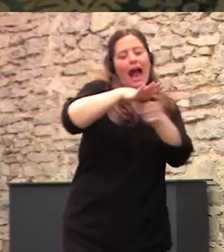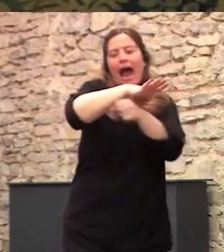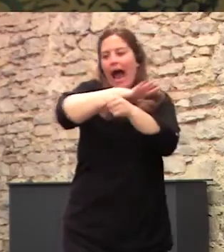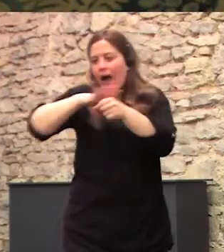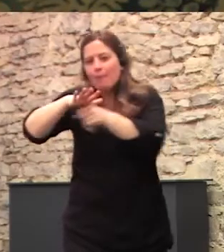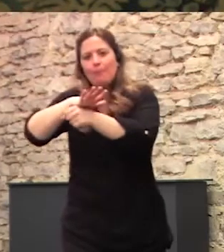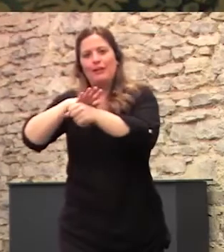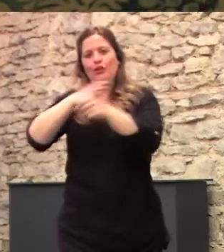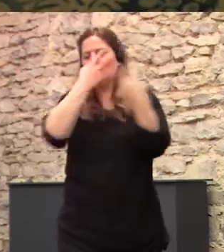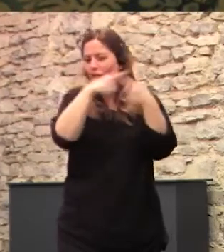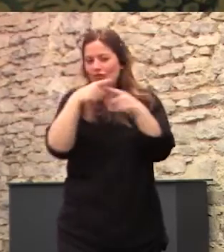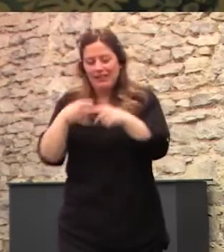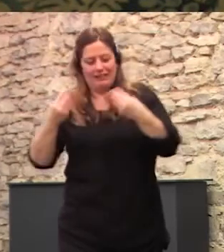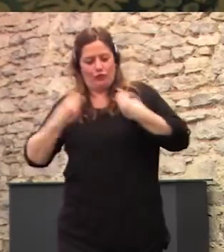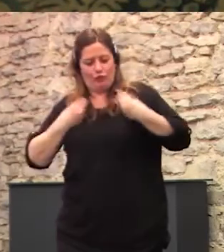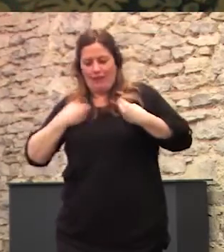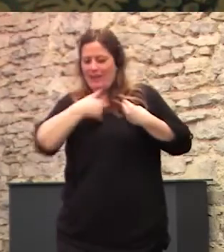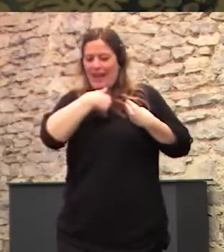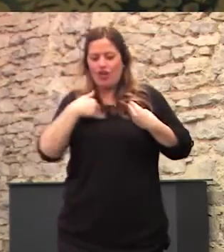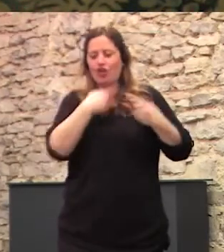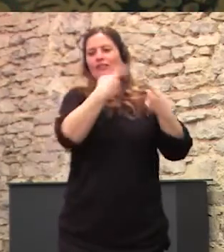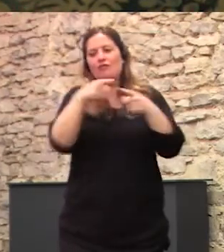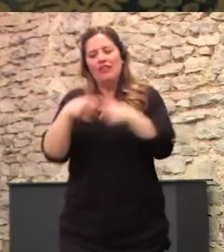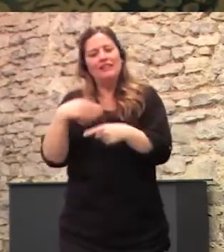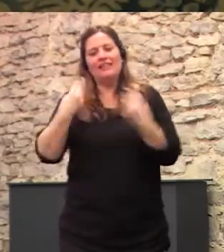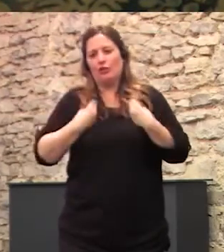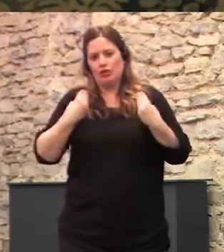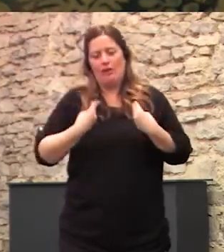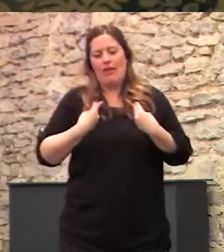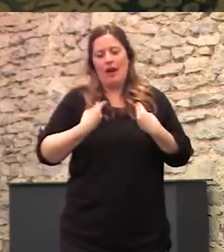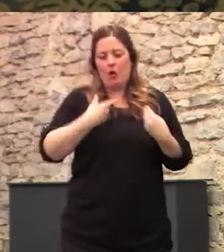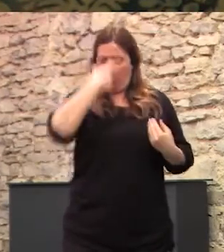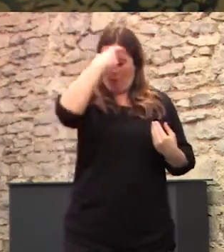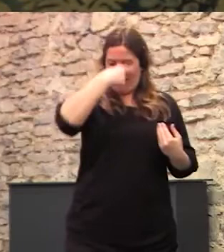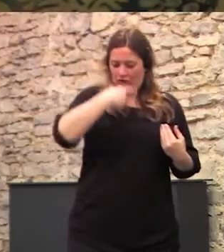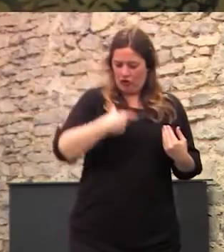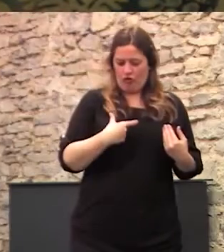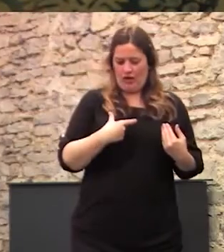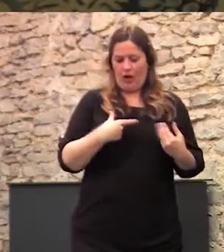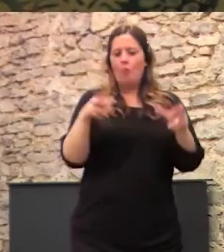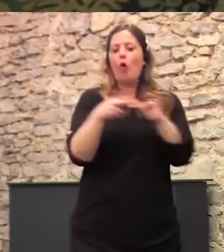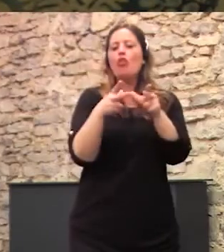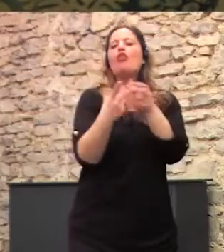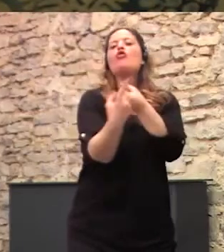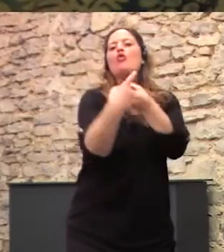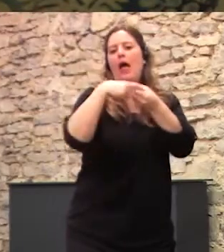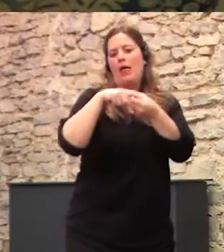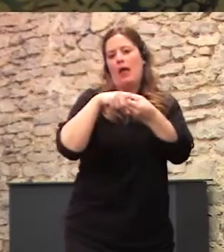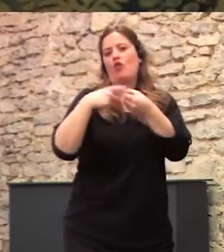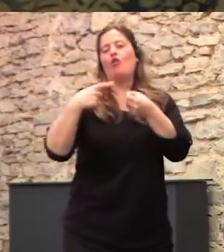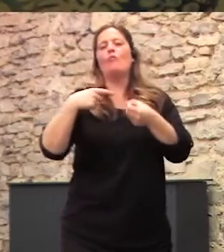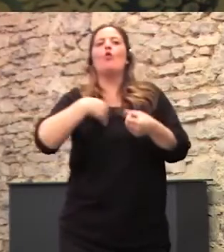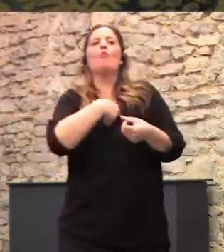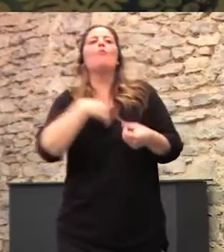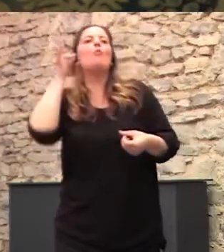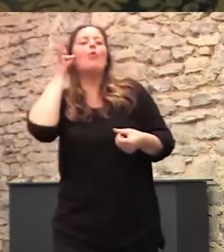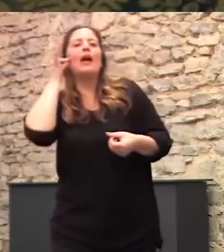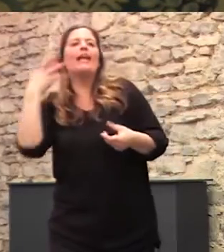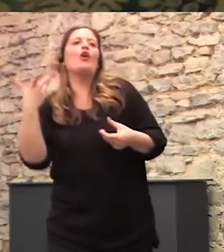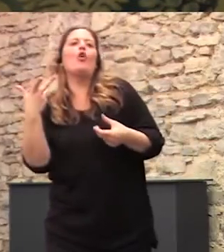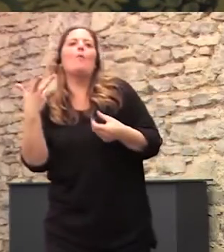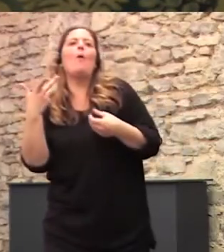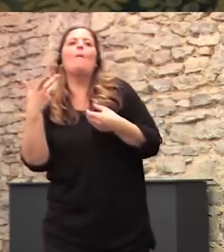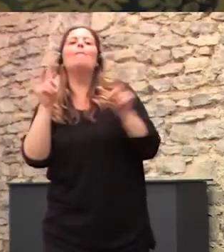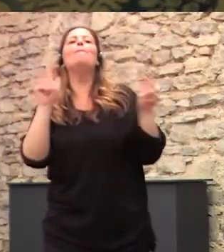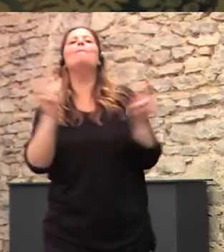en todas estas dimensiones de nuestra vida, como seres humanos, como personas, ciudadanos, mujeres y militantes feministas.